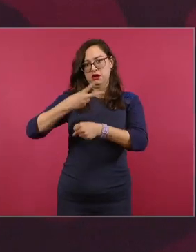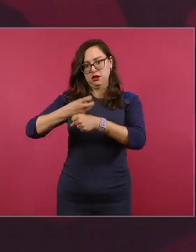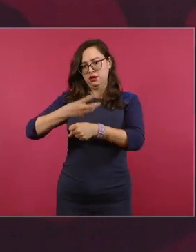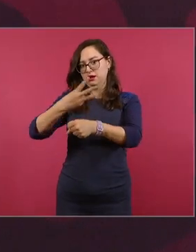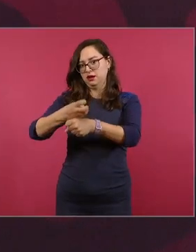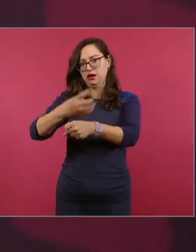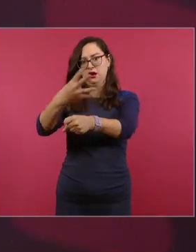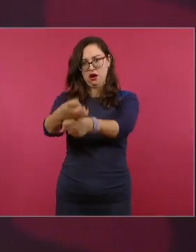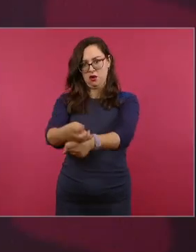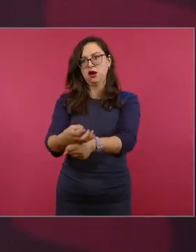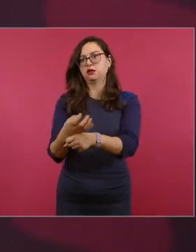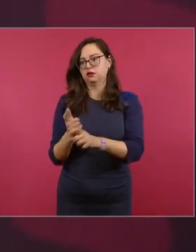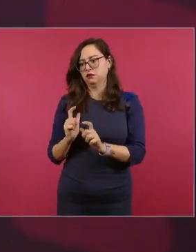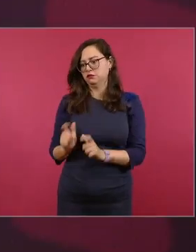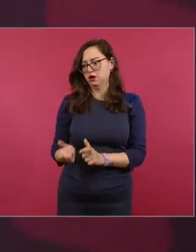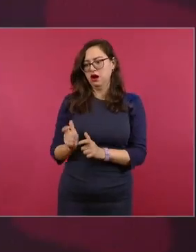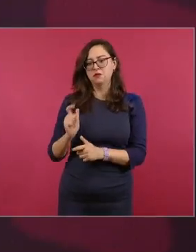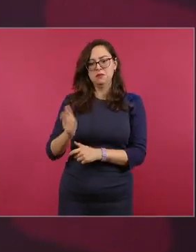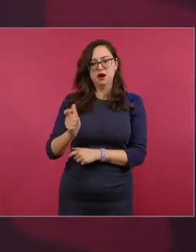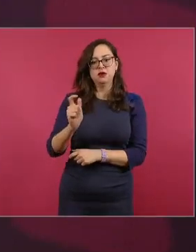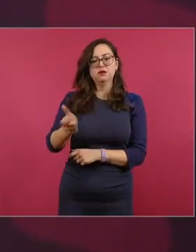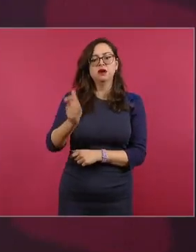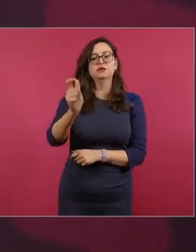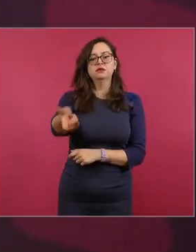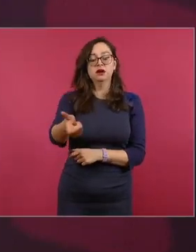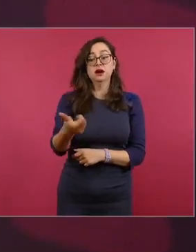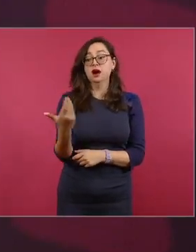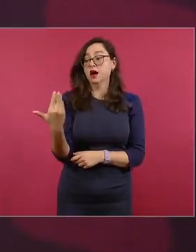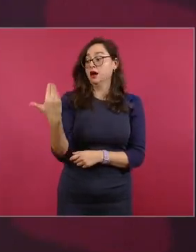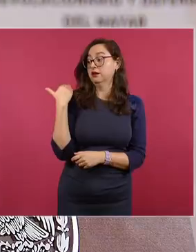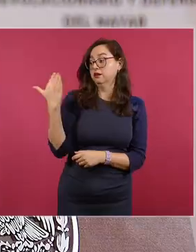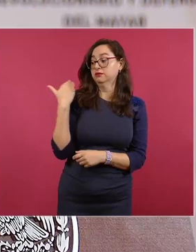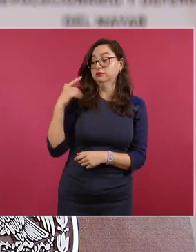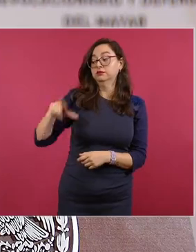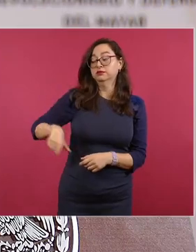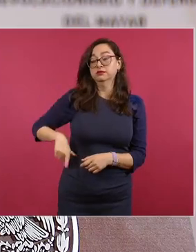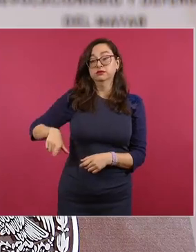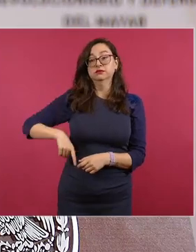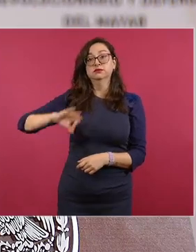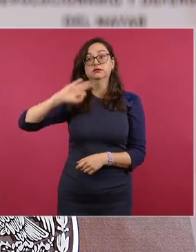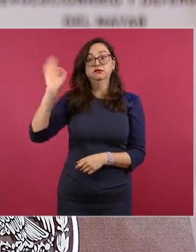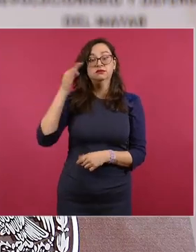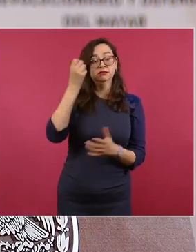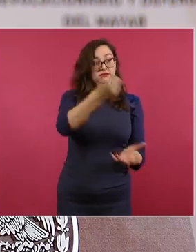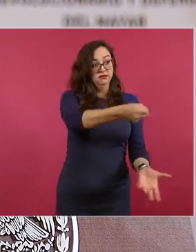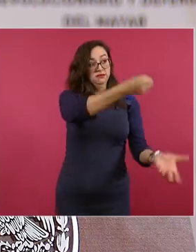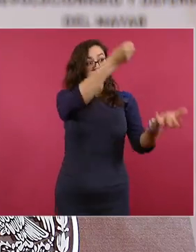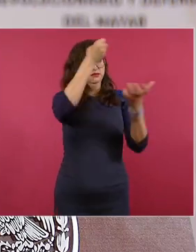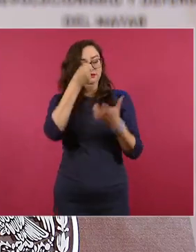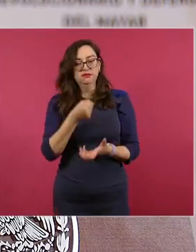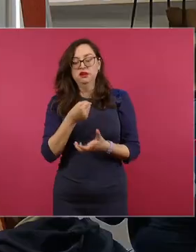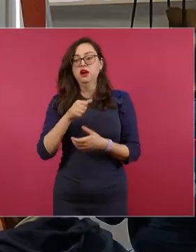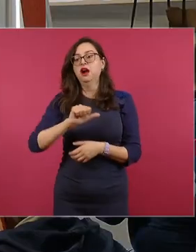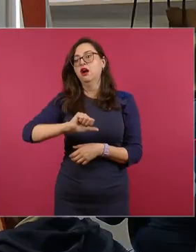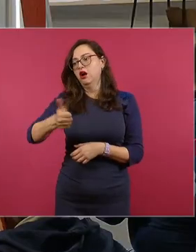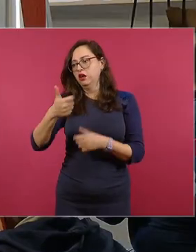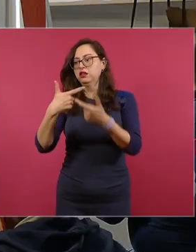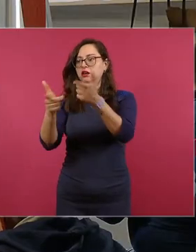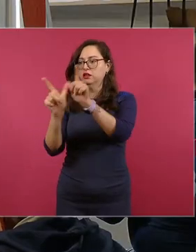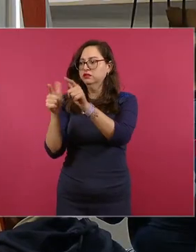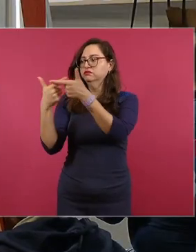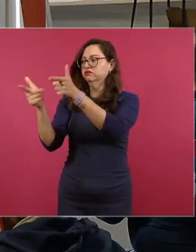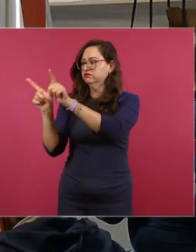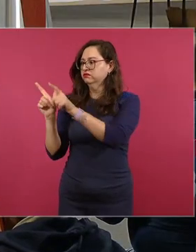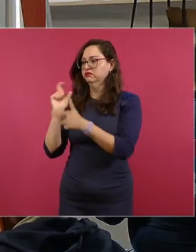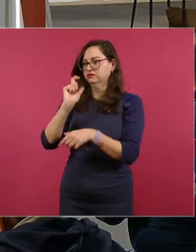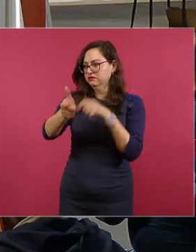y recientemente recibimos el recurso del gobierno federal para continuar. La idea es que antes